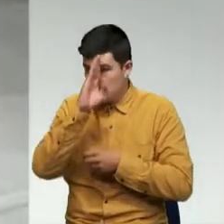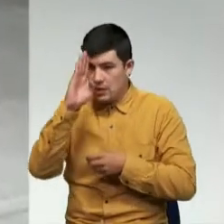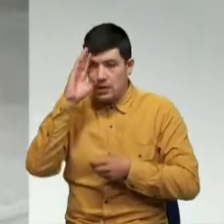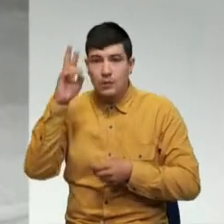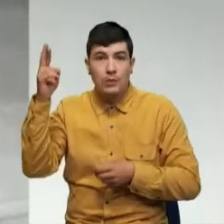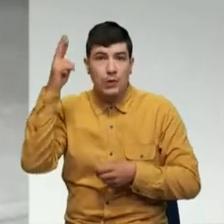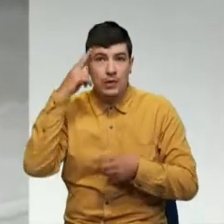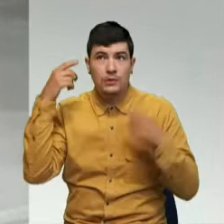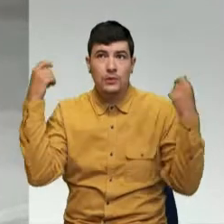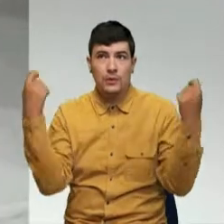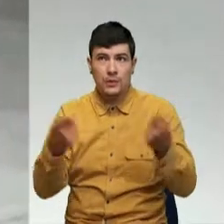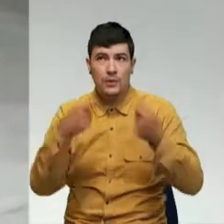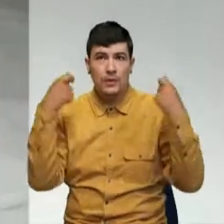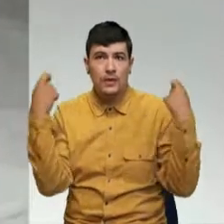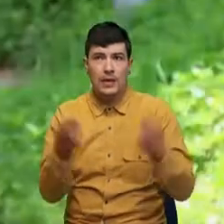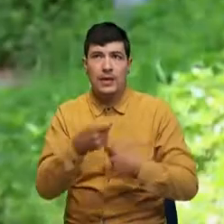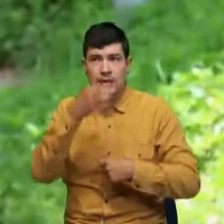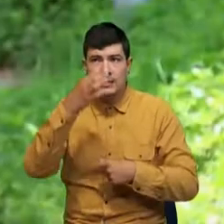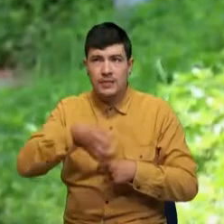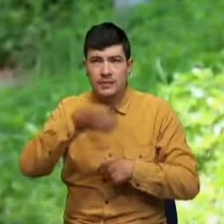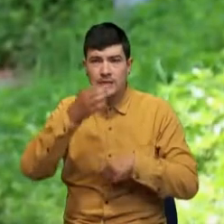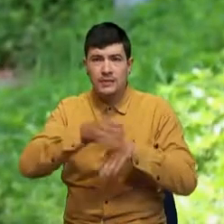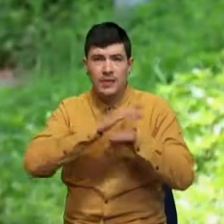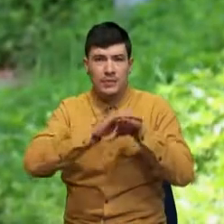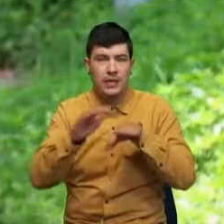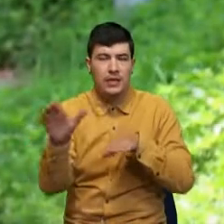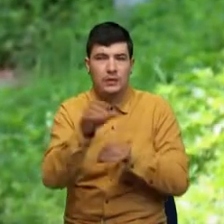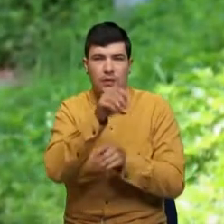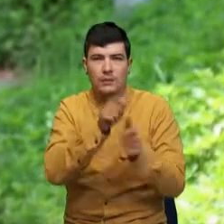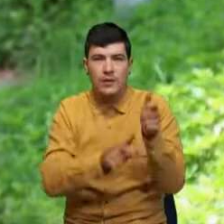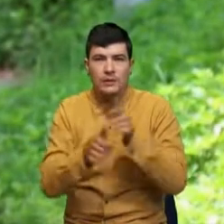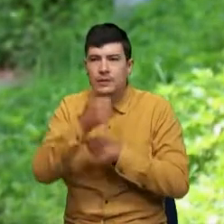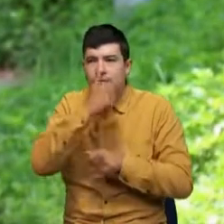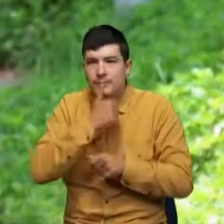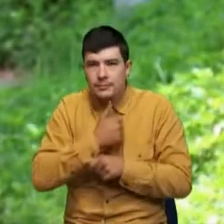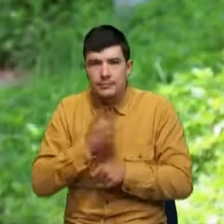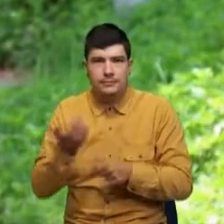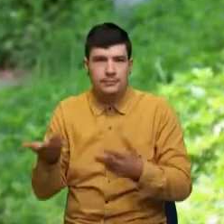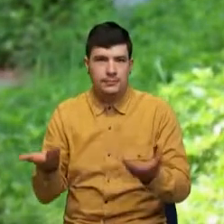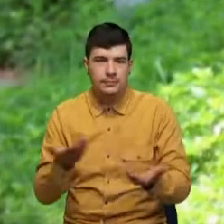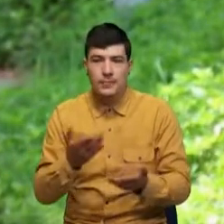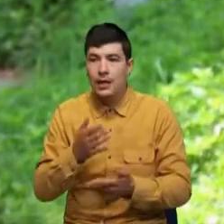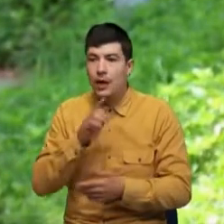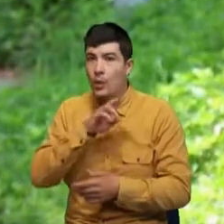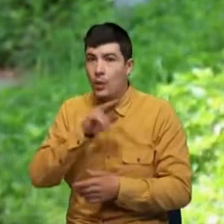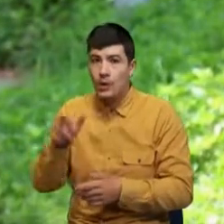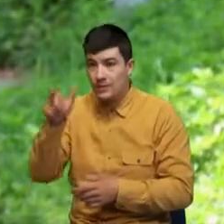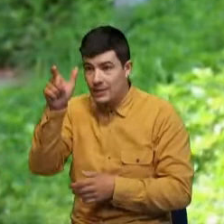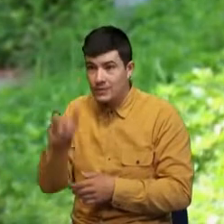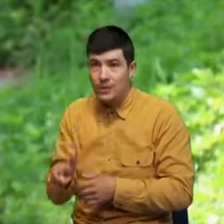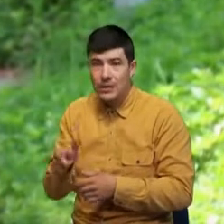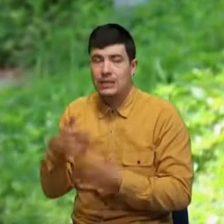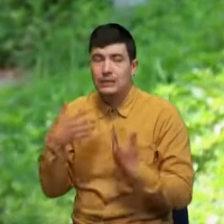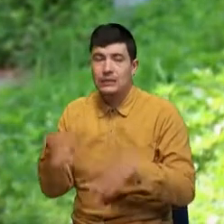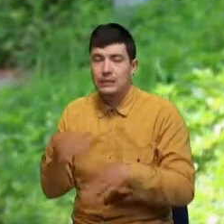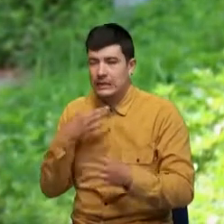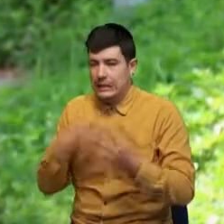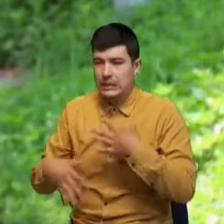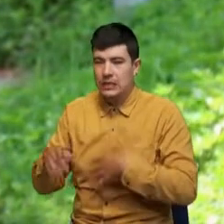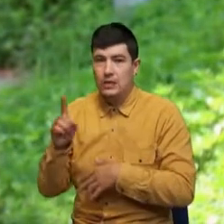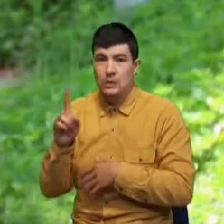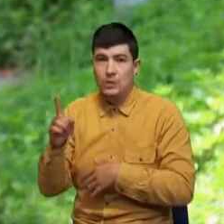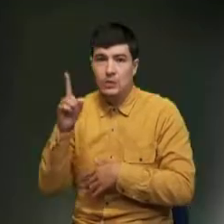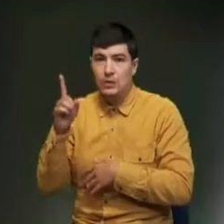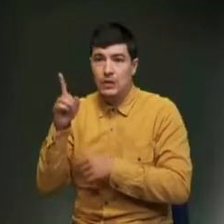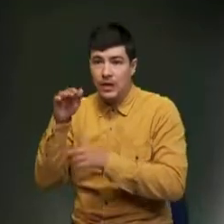campañas siempre van a indicar a la tolerancia. Otro hecho dejó gravemente herido a una persona, el cual recibió